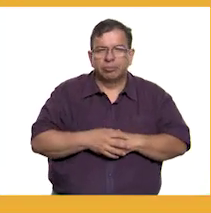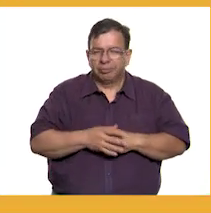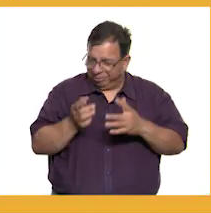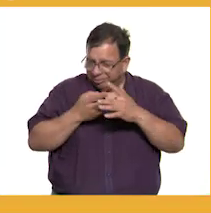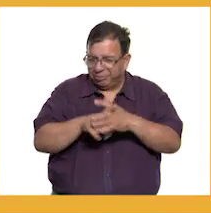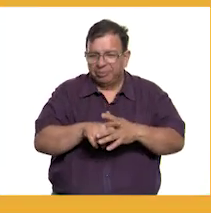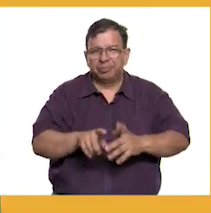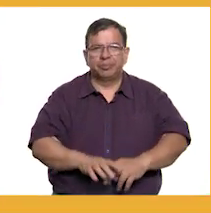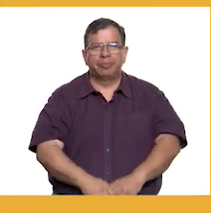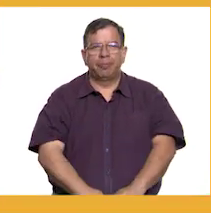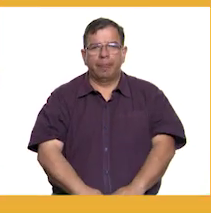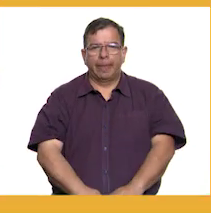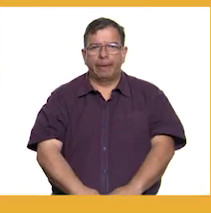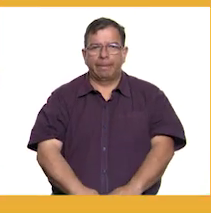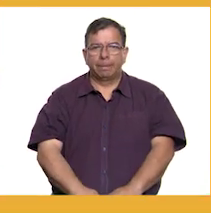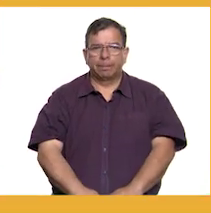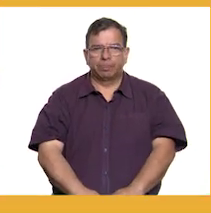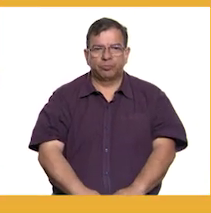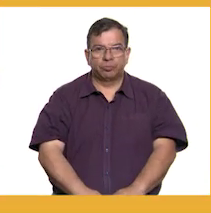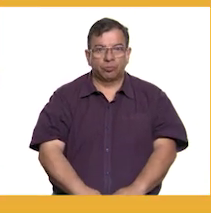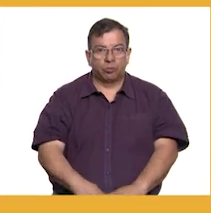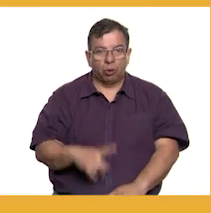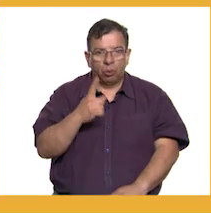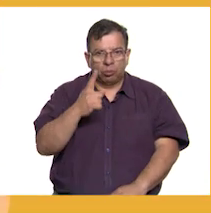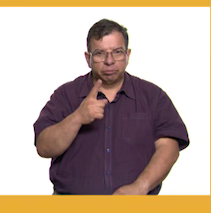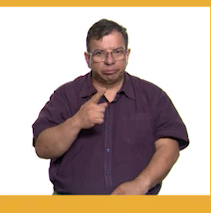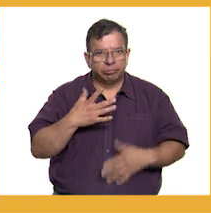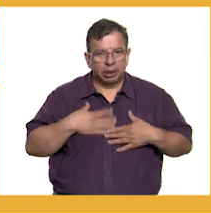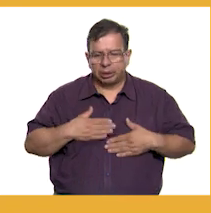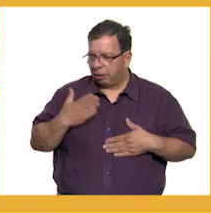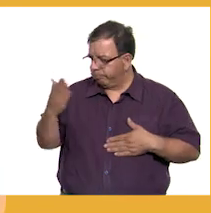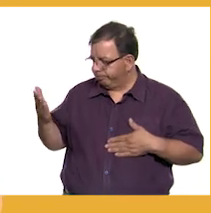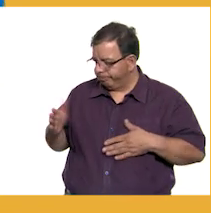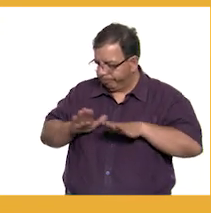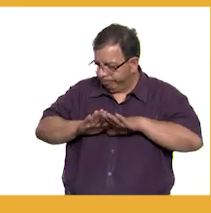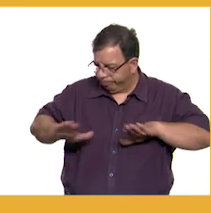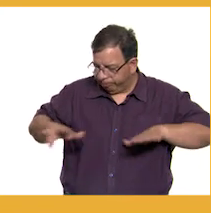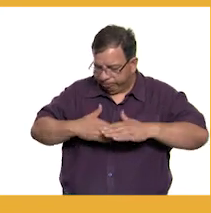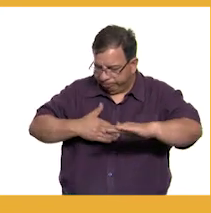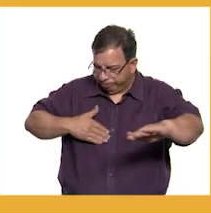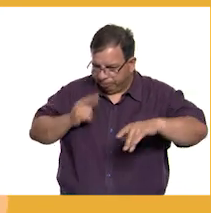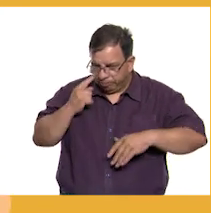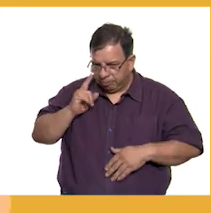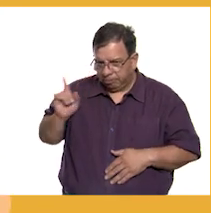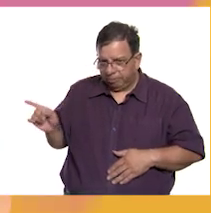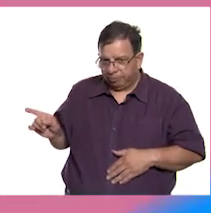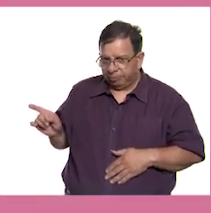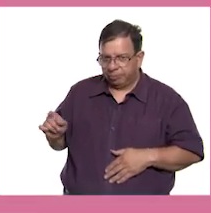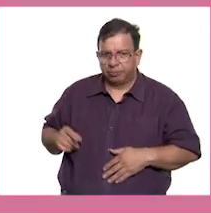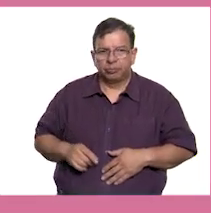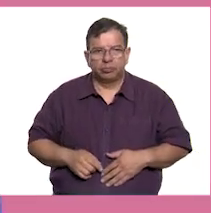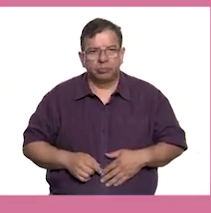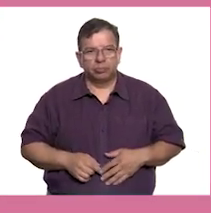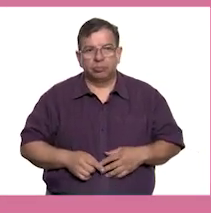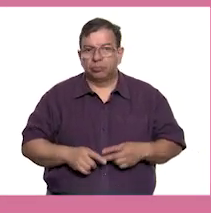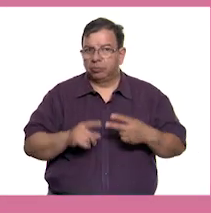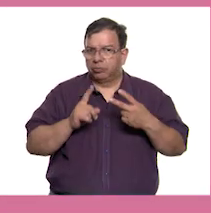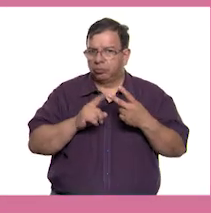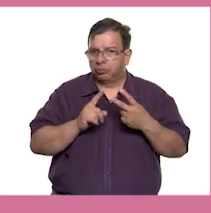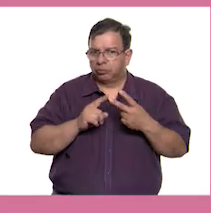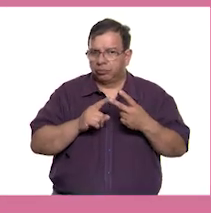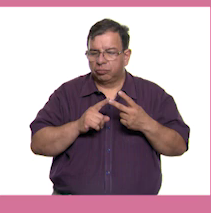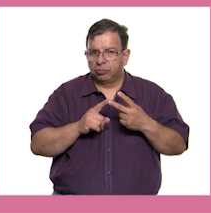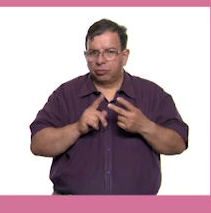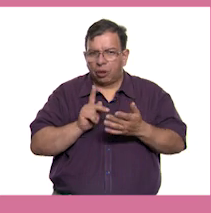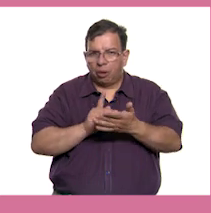¡Empecemos! 1. Estira la playera a lo largo y a lo ancho. 2. Marca con